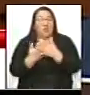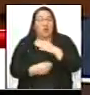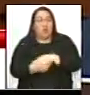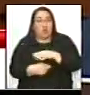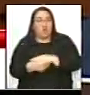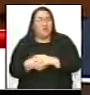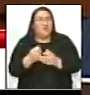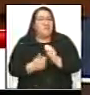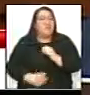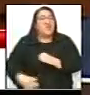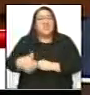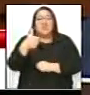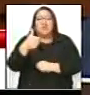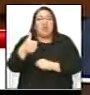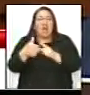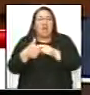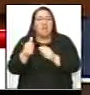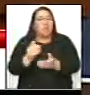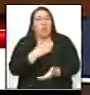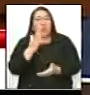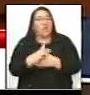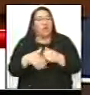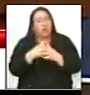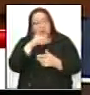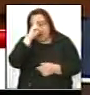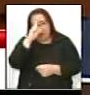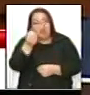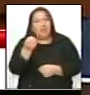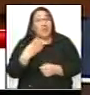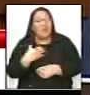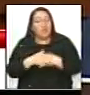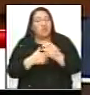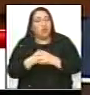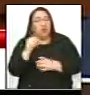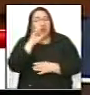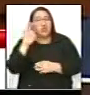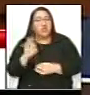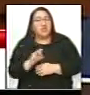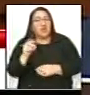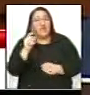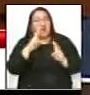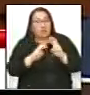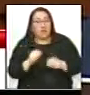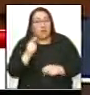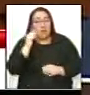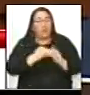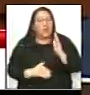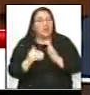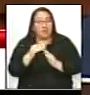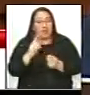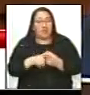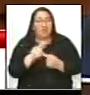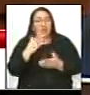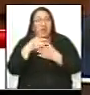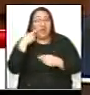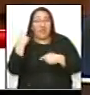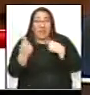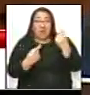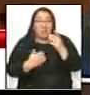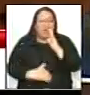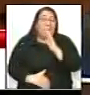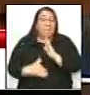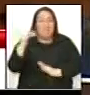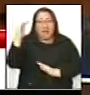el principal problema que tiene el país. Lo dicen estos índices de investigación, por encima inclusive de la delincuencia y